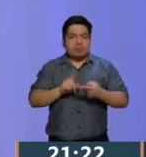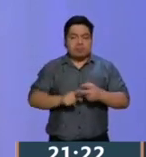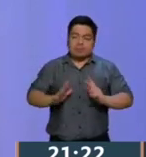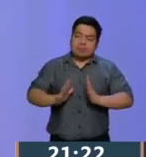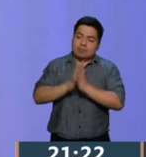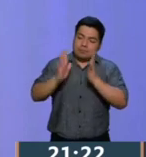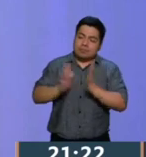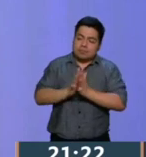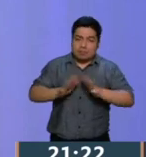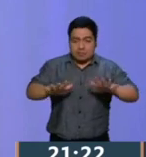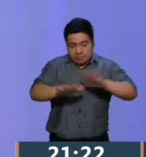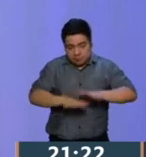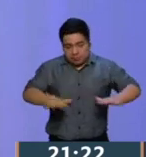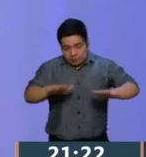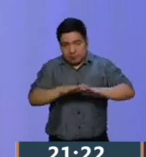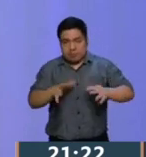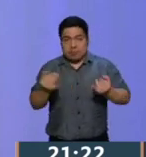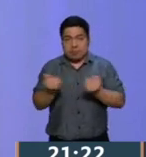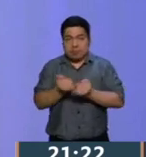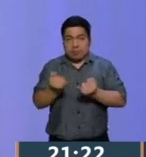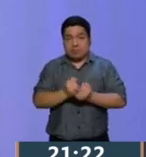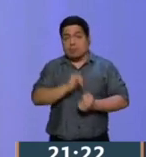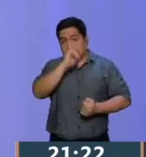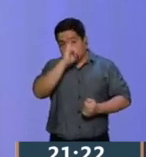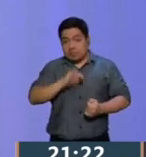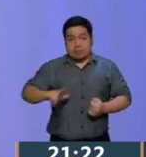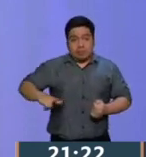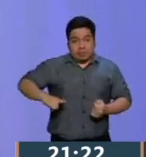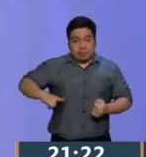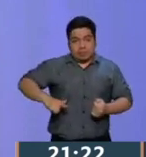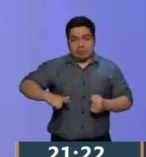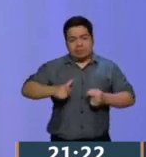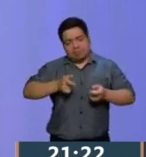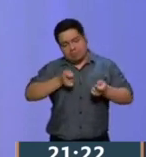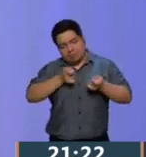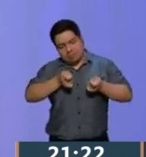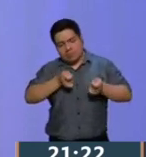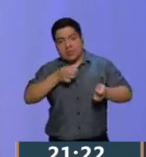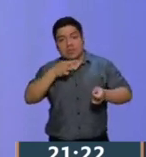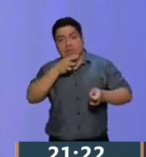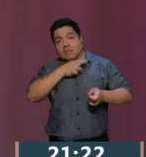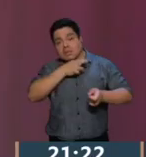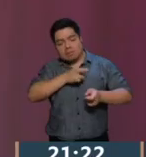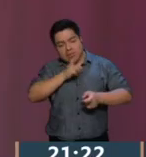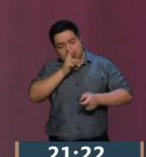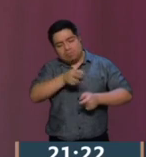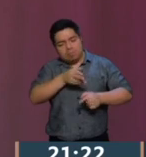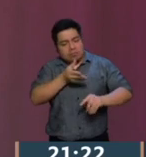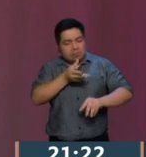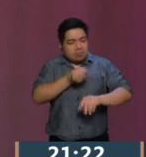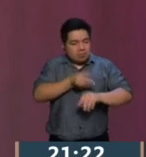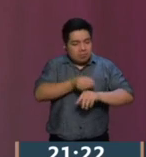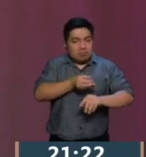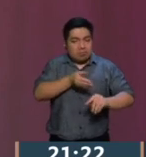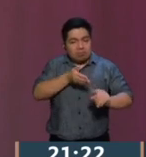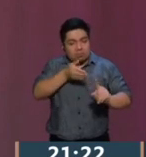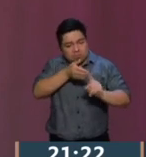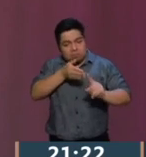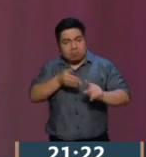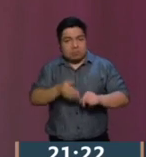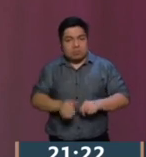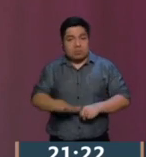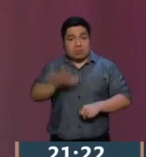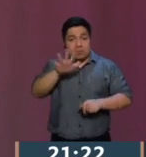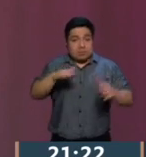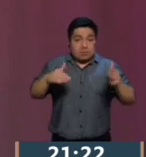participación ciudadana y al jefe de gobierno, porque creo que se actuó de manera inmediata. Se realizaron más de